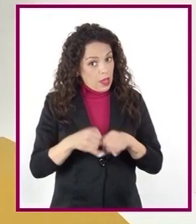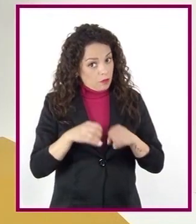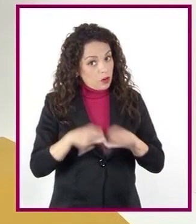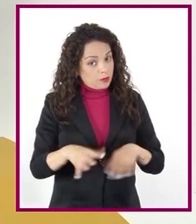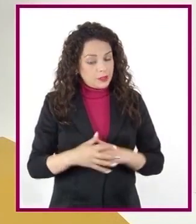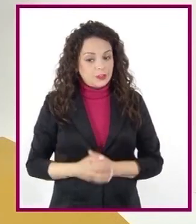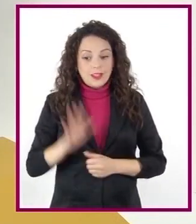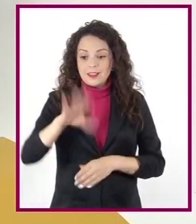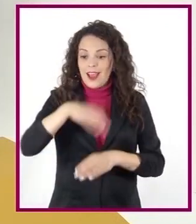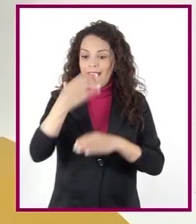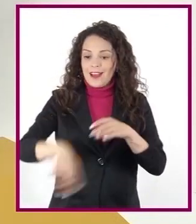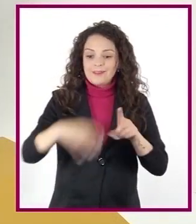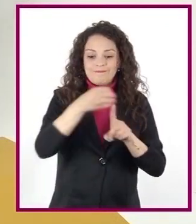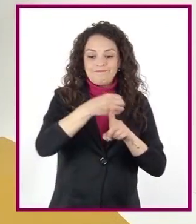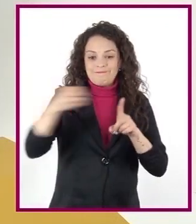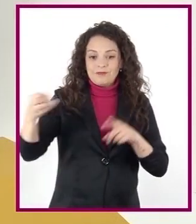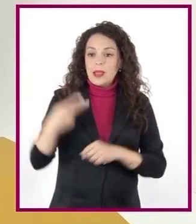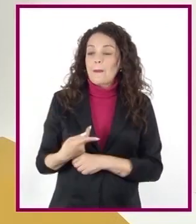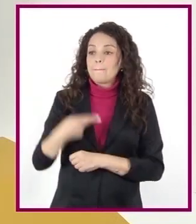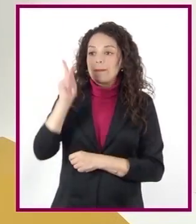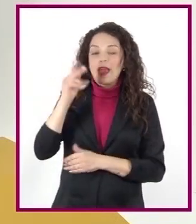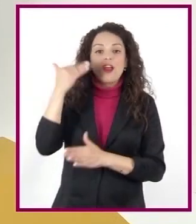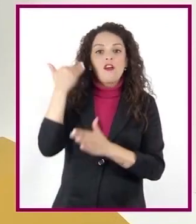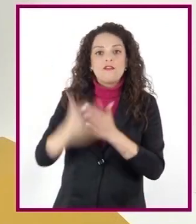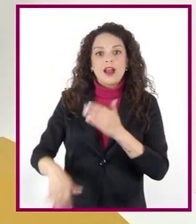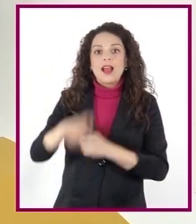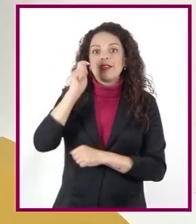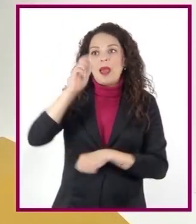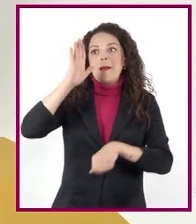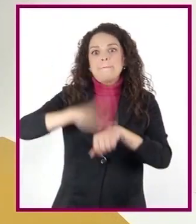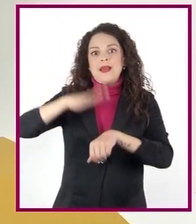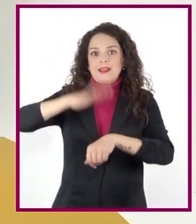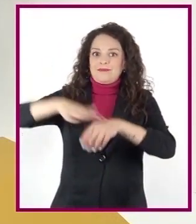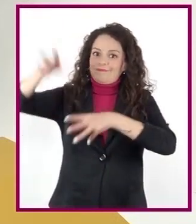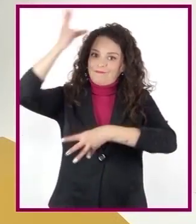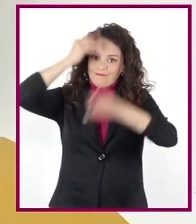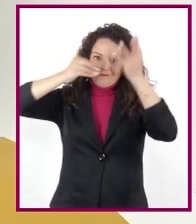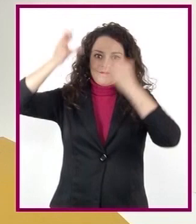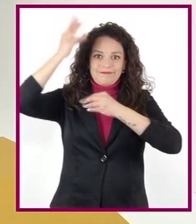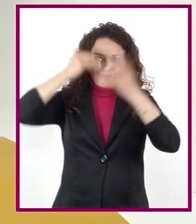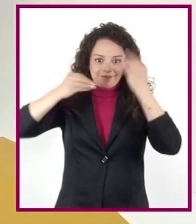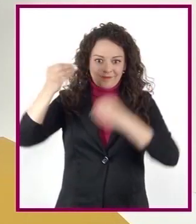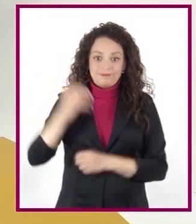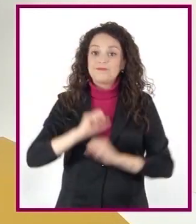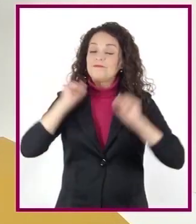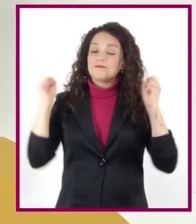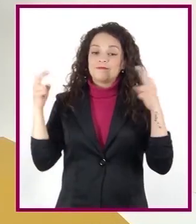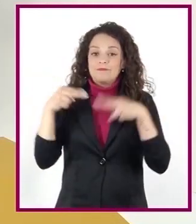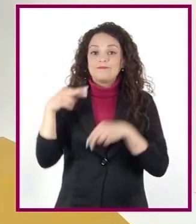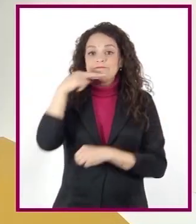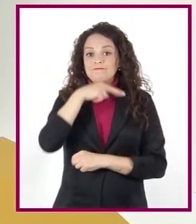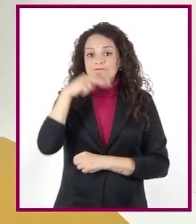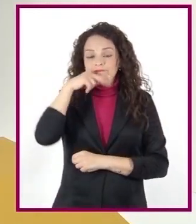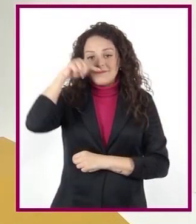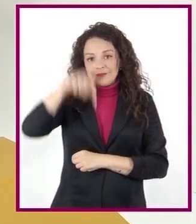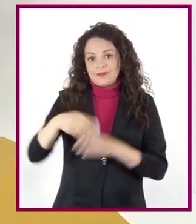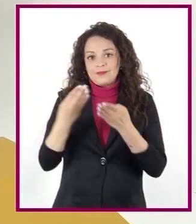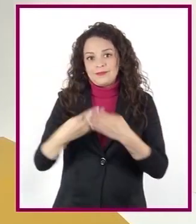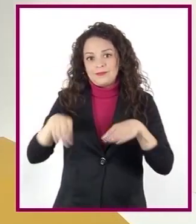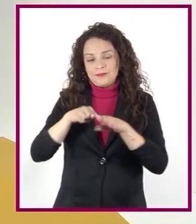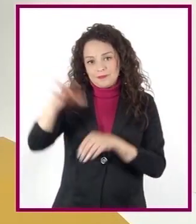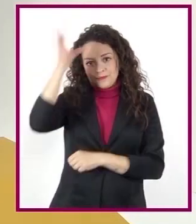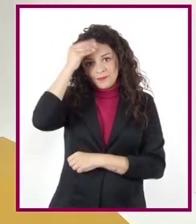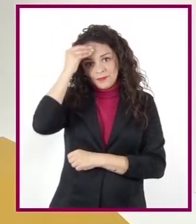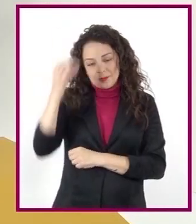Hemos terminado, pero aún nos queda camino por recorrer juntos, así que nos veremos pronto en Aprende en